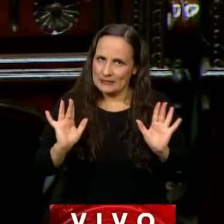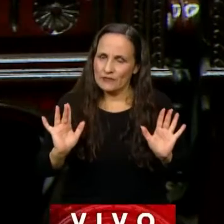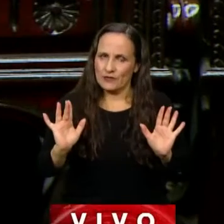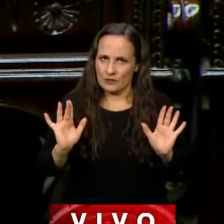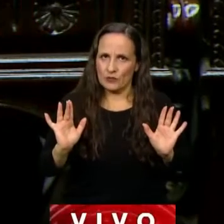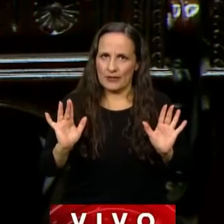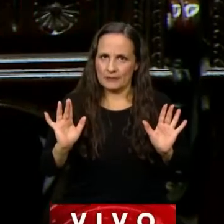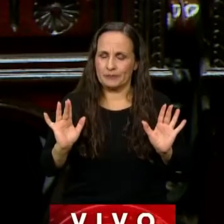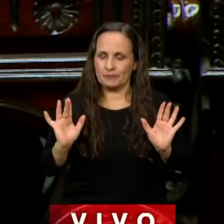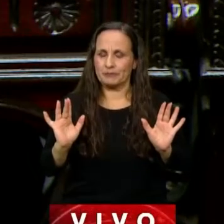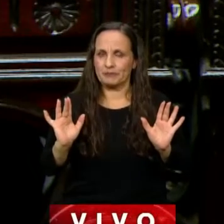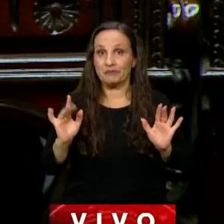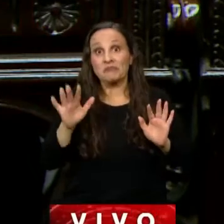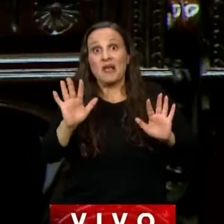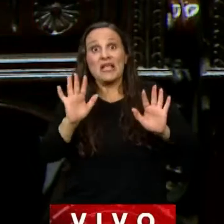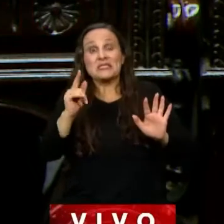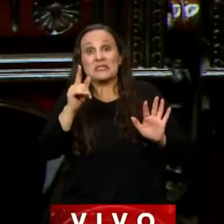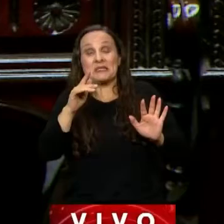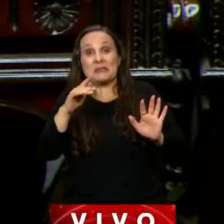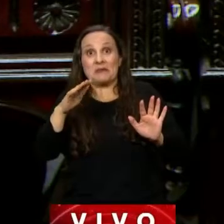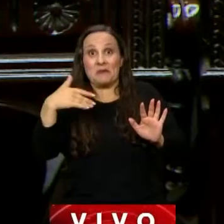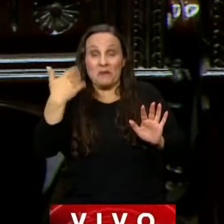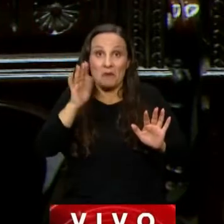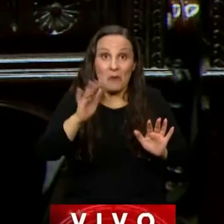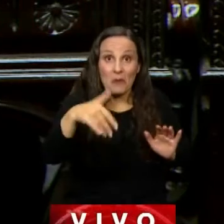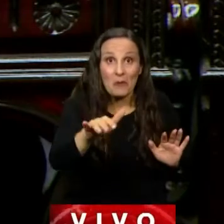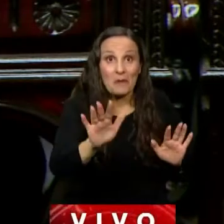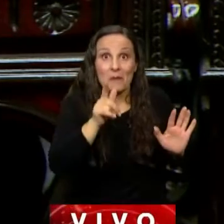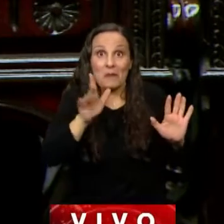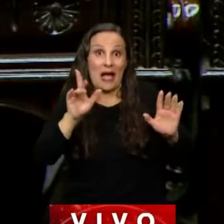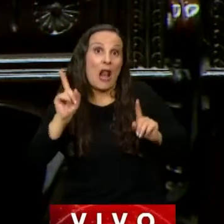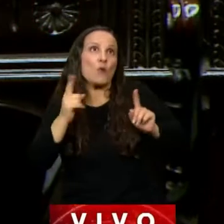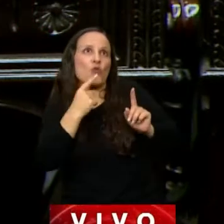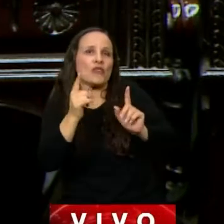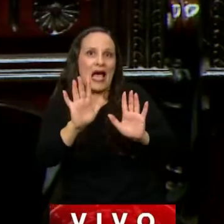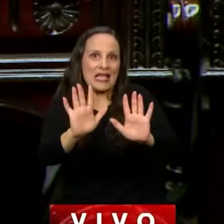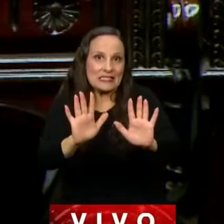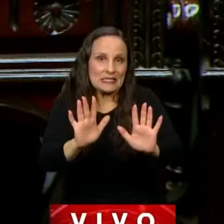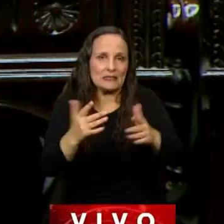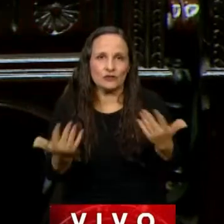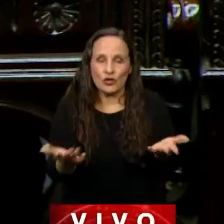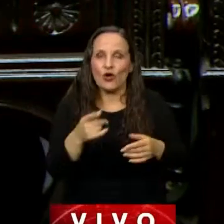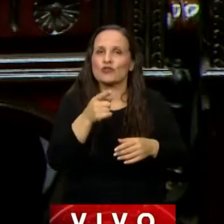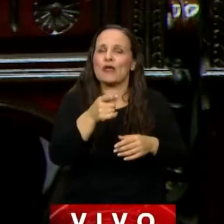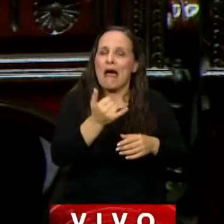En ese marco de esos pronósticos, quiero decir que los organismos multilaterales